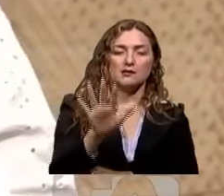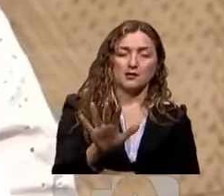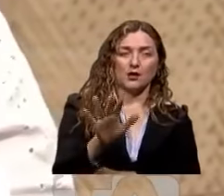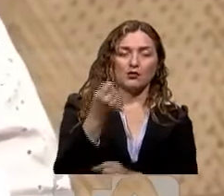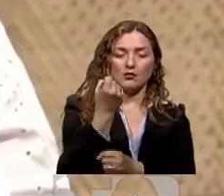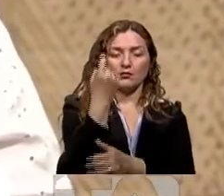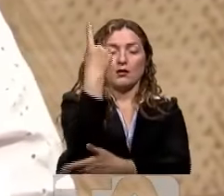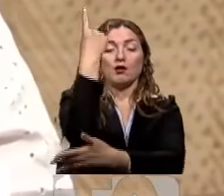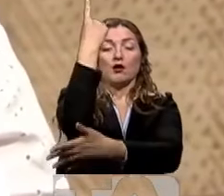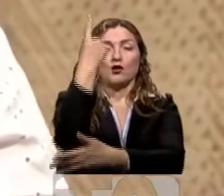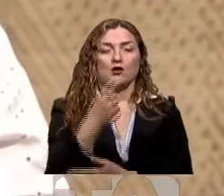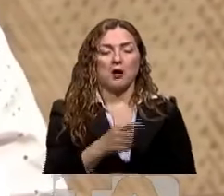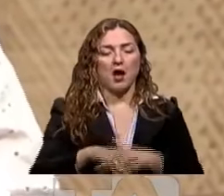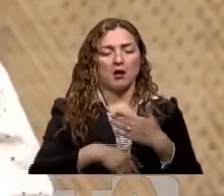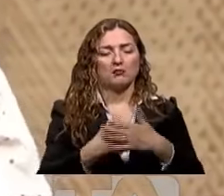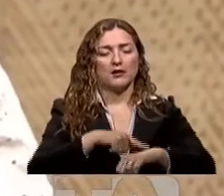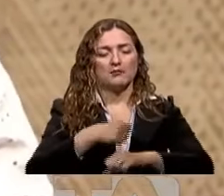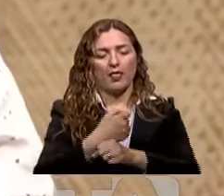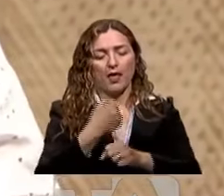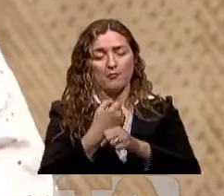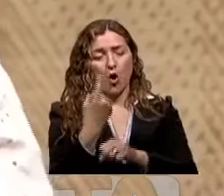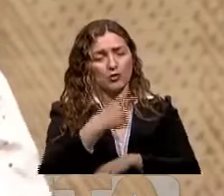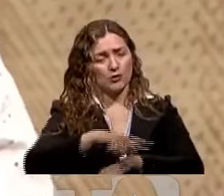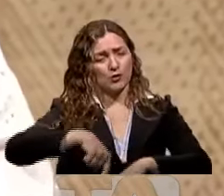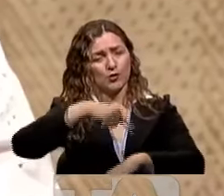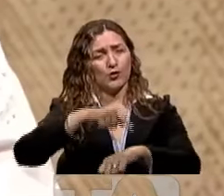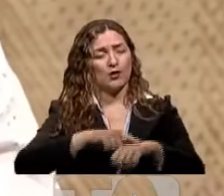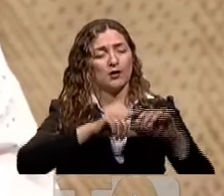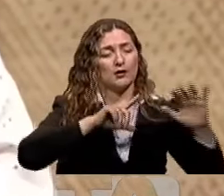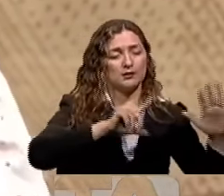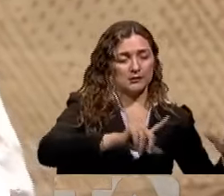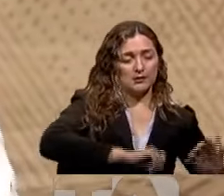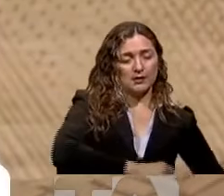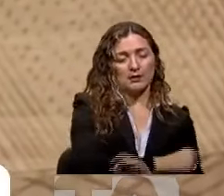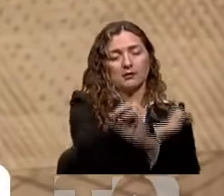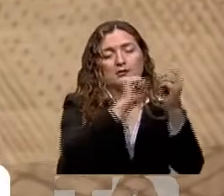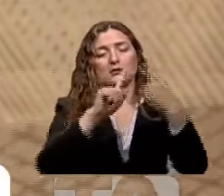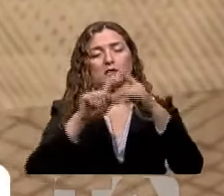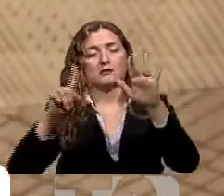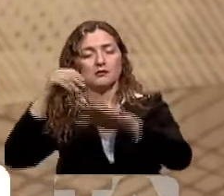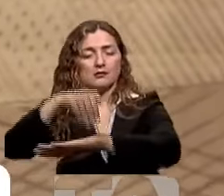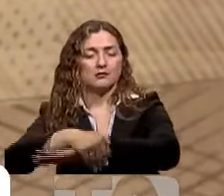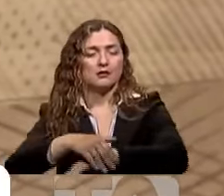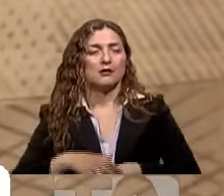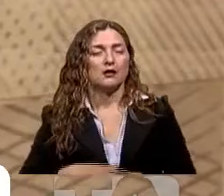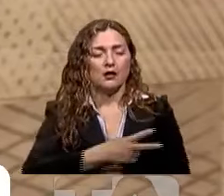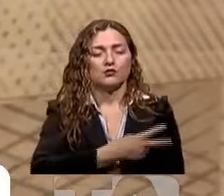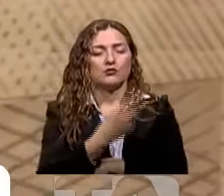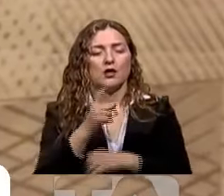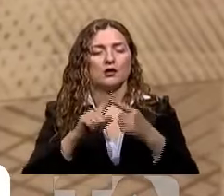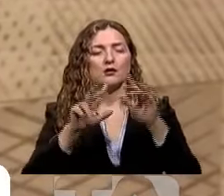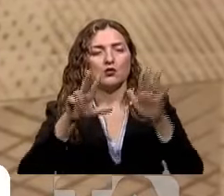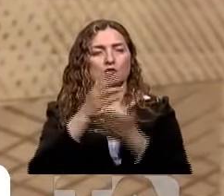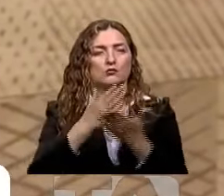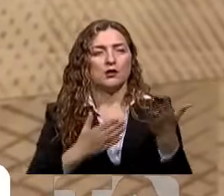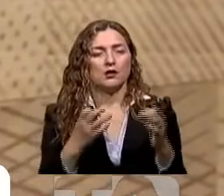donde ellas tienen jornadas de 11 horas, imagínense, de 7 de la mañana a 6 de la tarde, 2 días hasta las 8 y